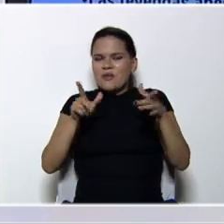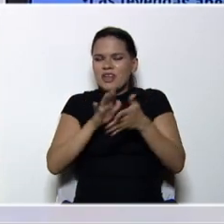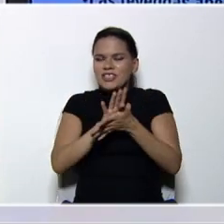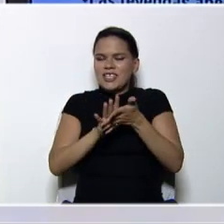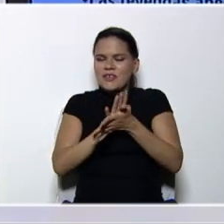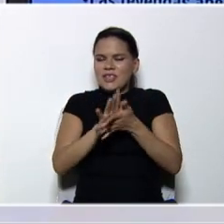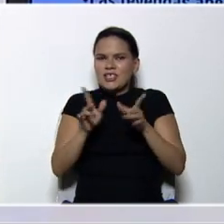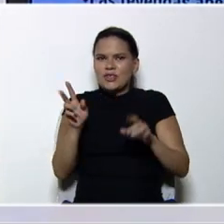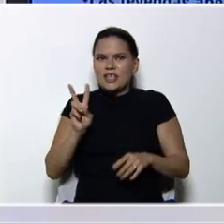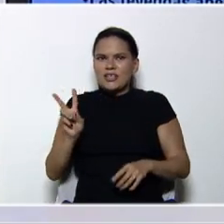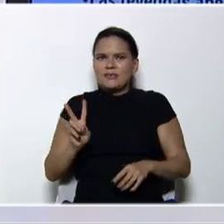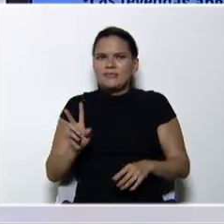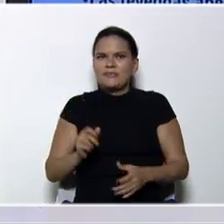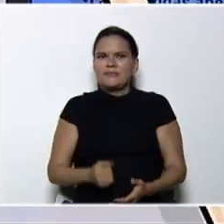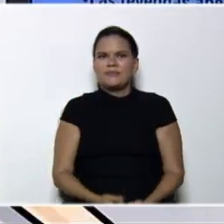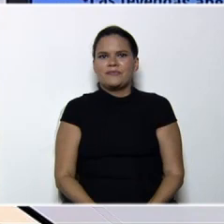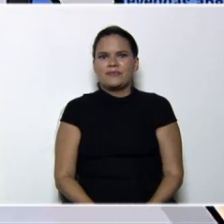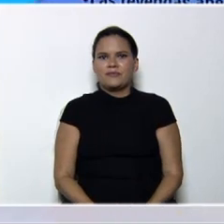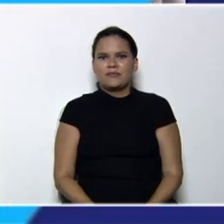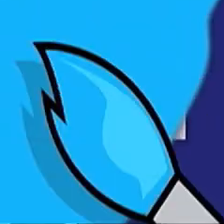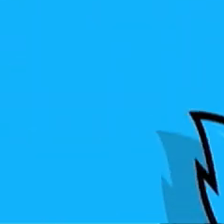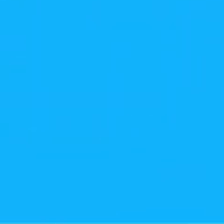palabras claves para el día de hoy.